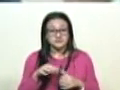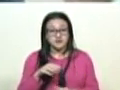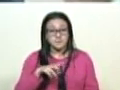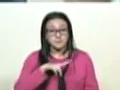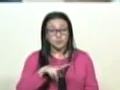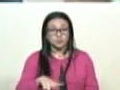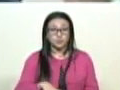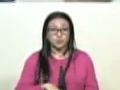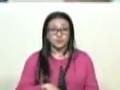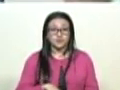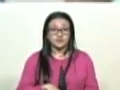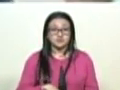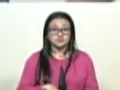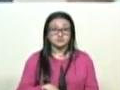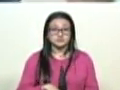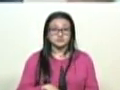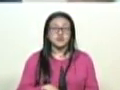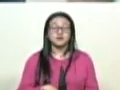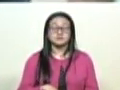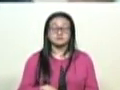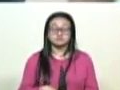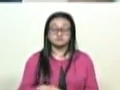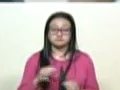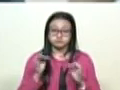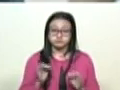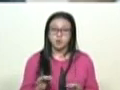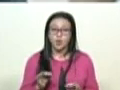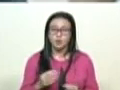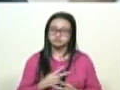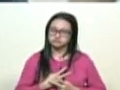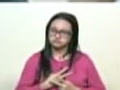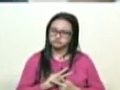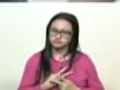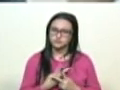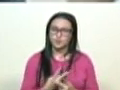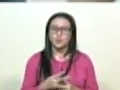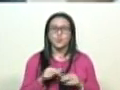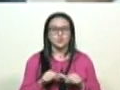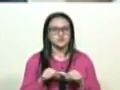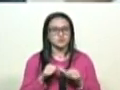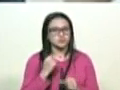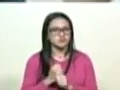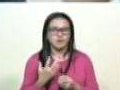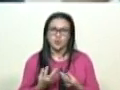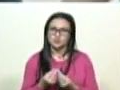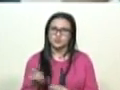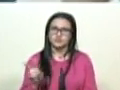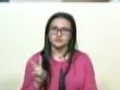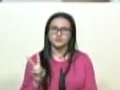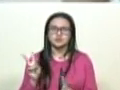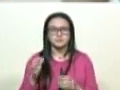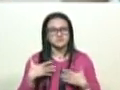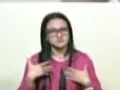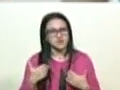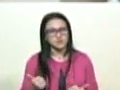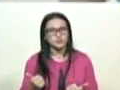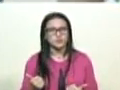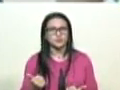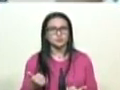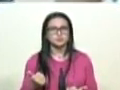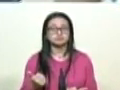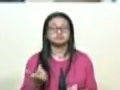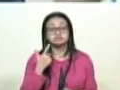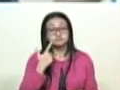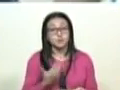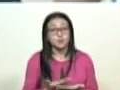aquí que han de nuevo confirmado y ratificado su voluntad de continuar con nosotros en materia de salud. Incluso estamos